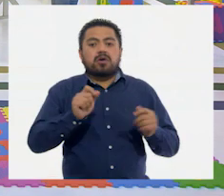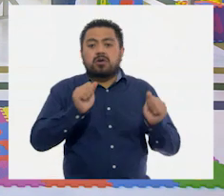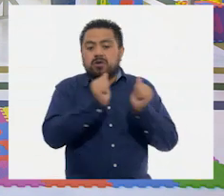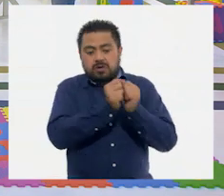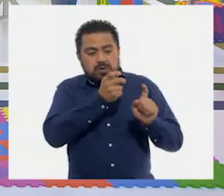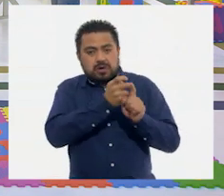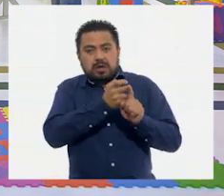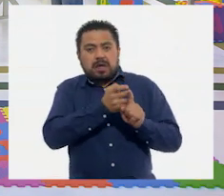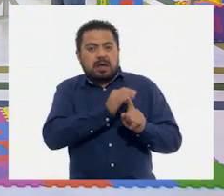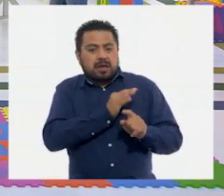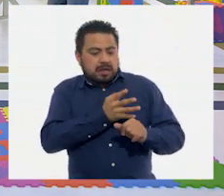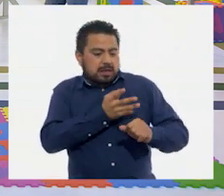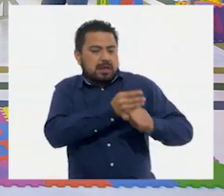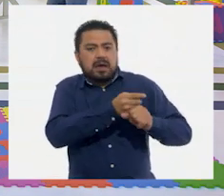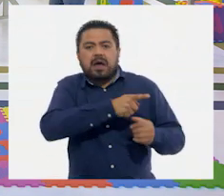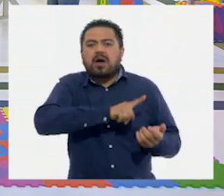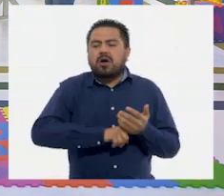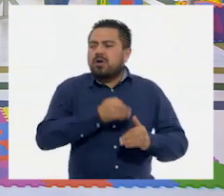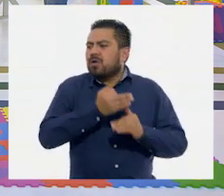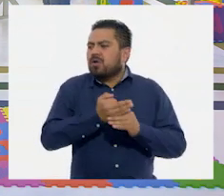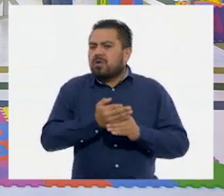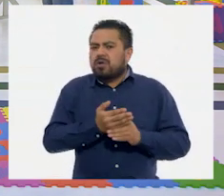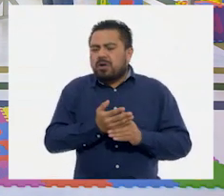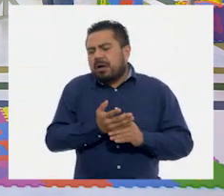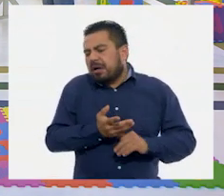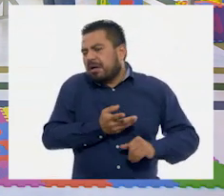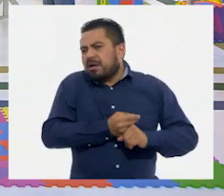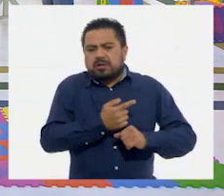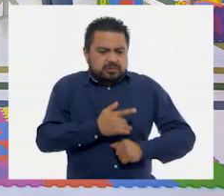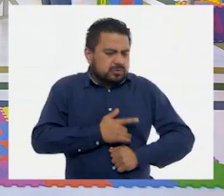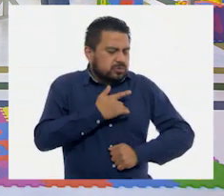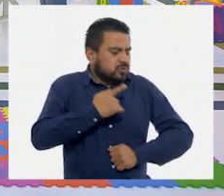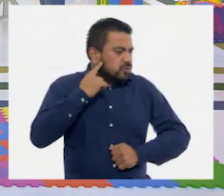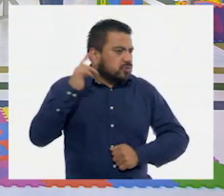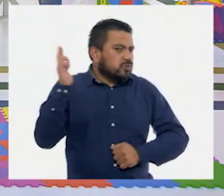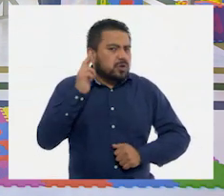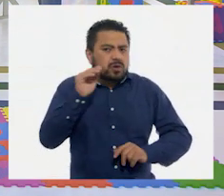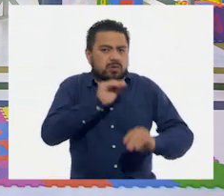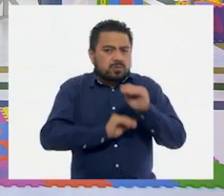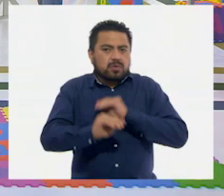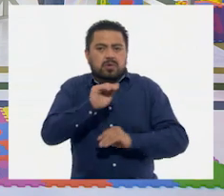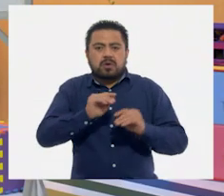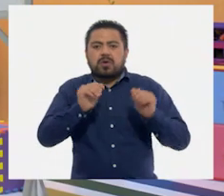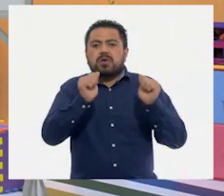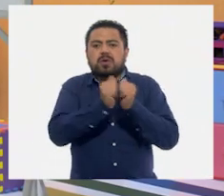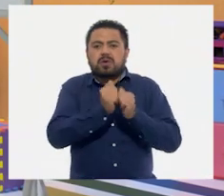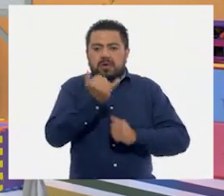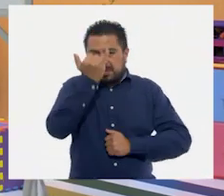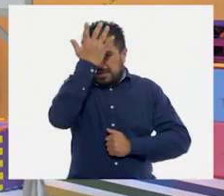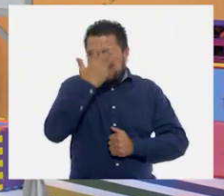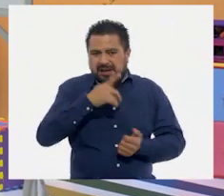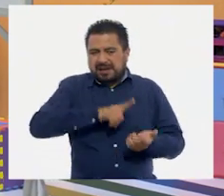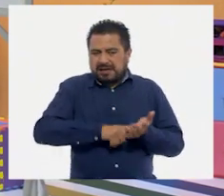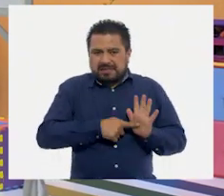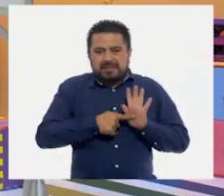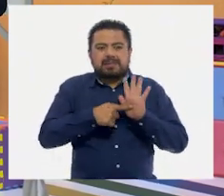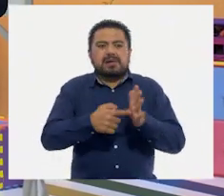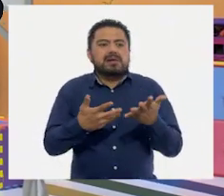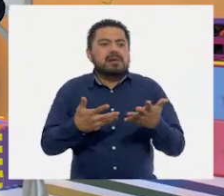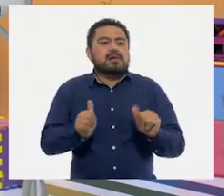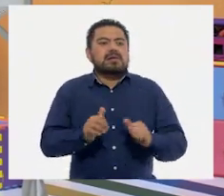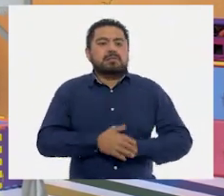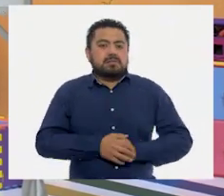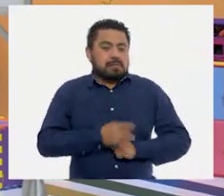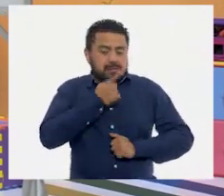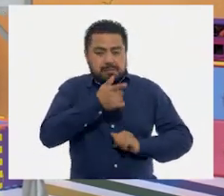esto hemos logrado justamente complementar el sonido y el movimiento con las imágenes que presentamos.